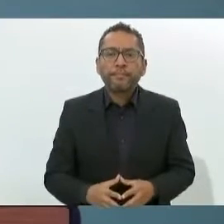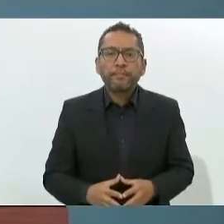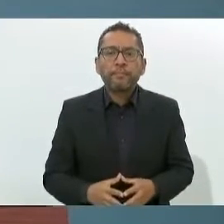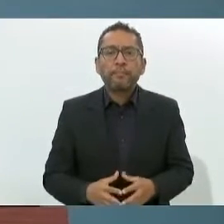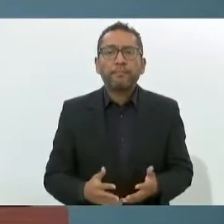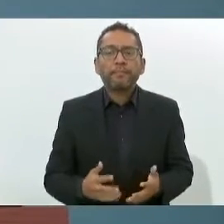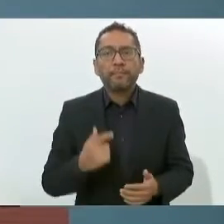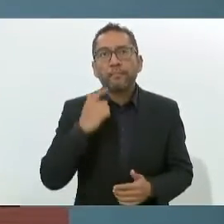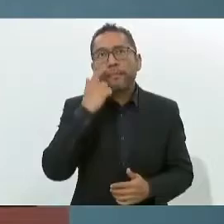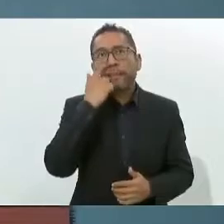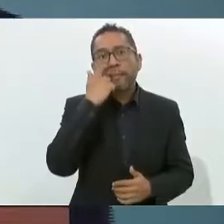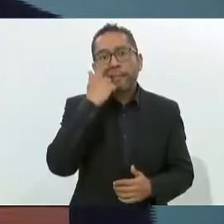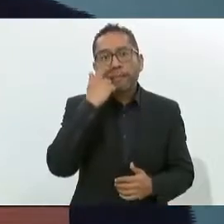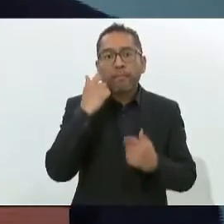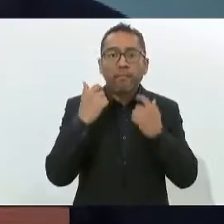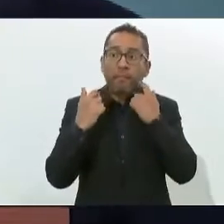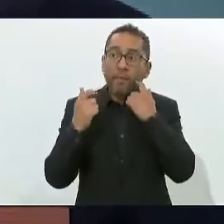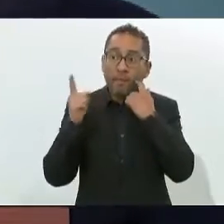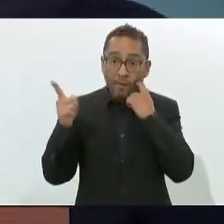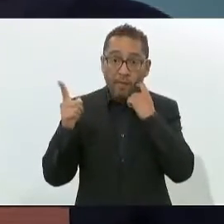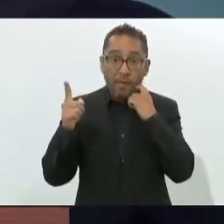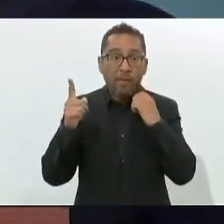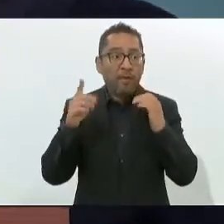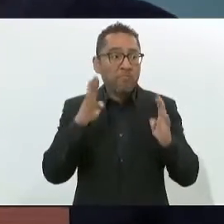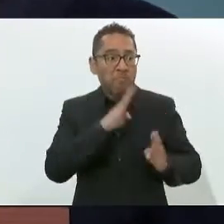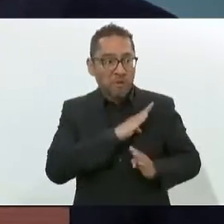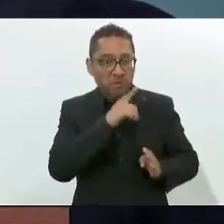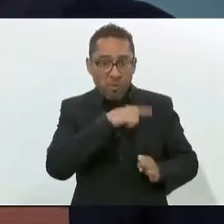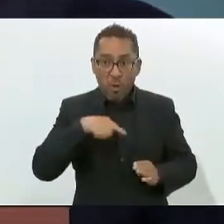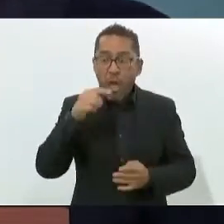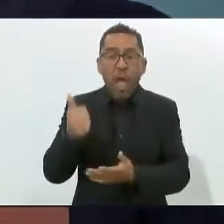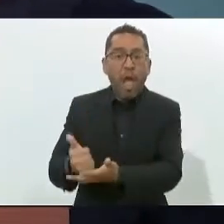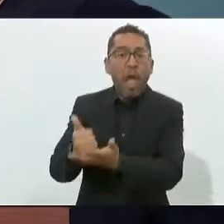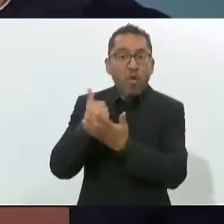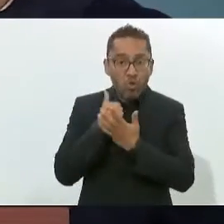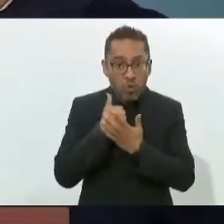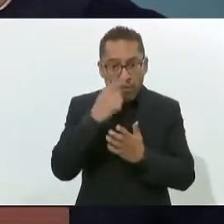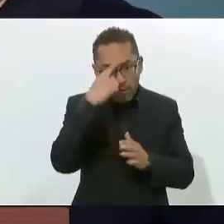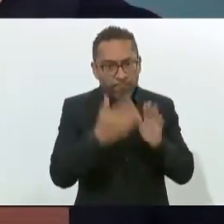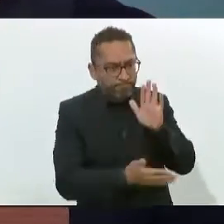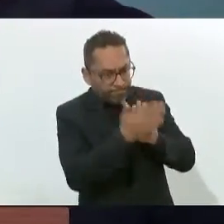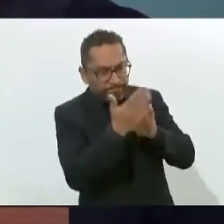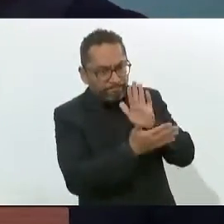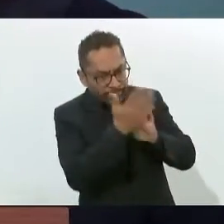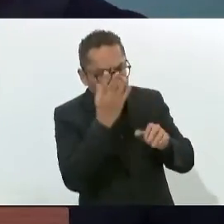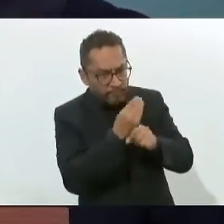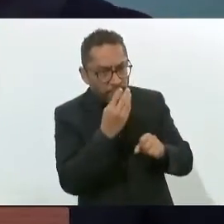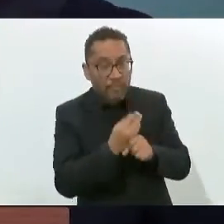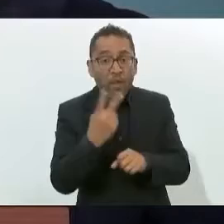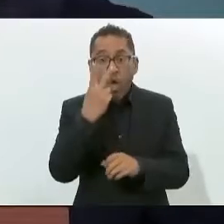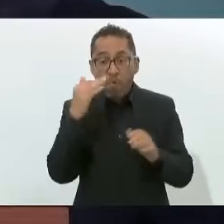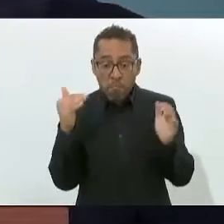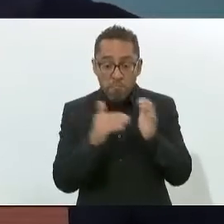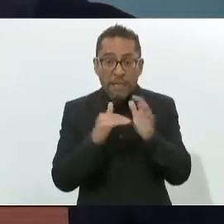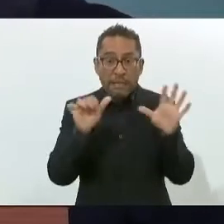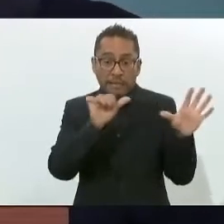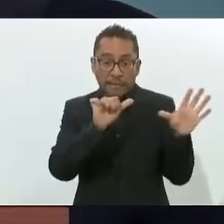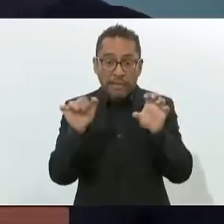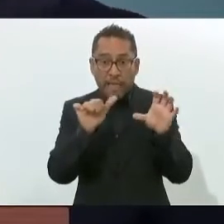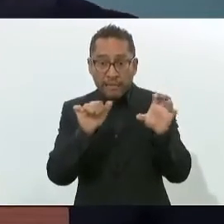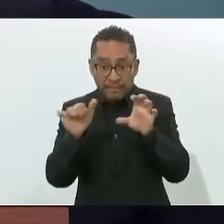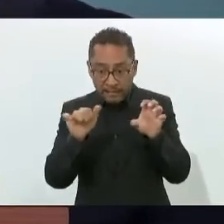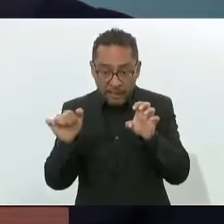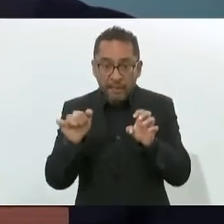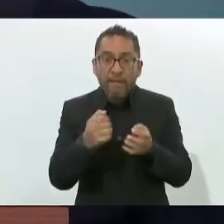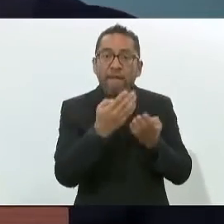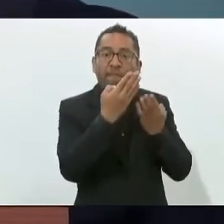nos están ayudando a construir 2,600 sucursales del Banco del